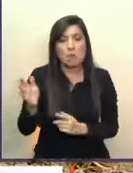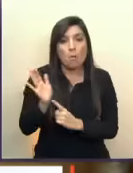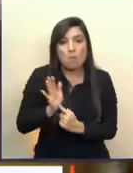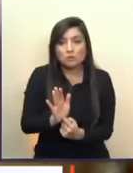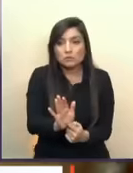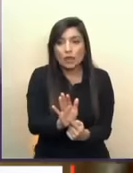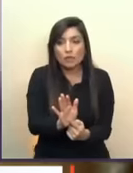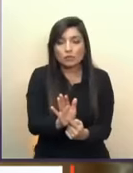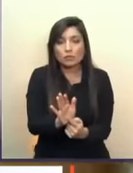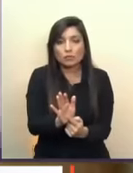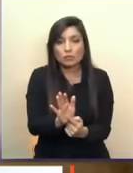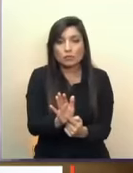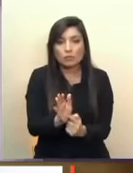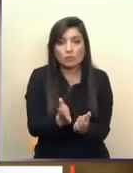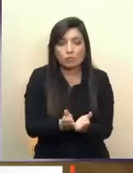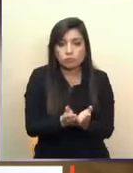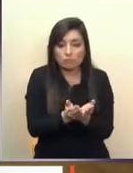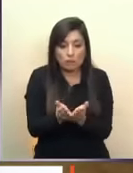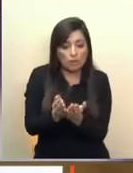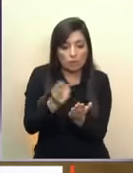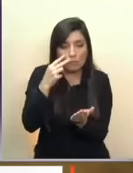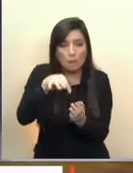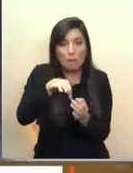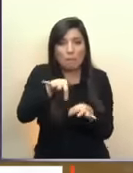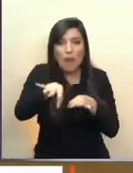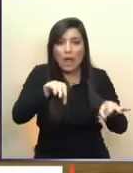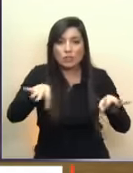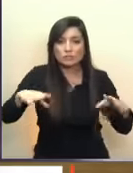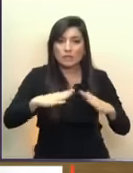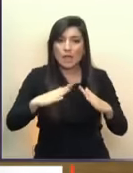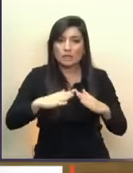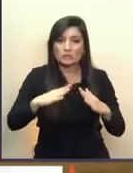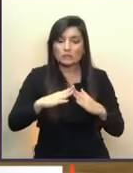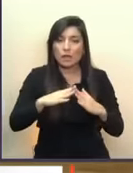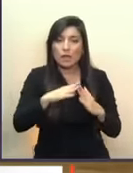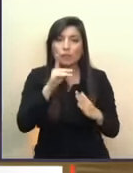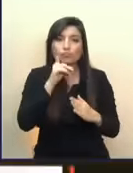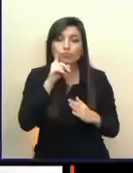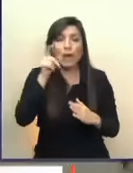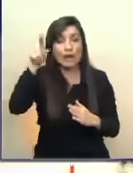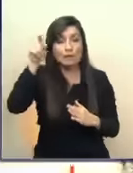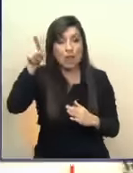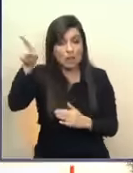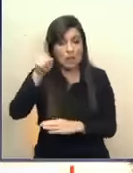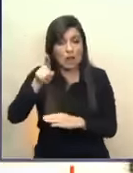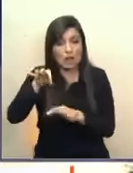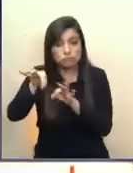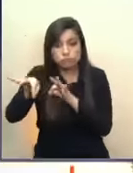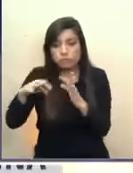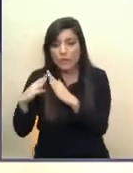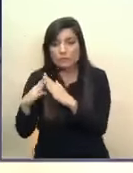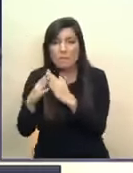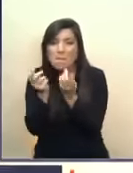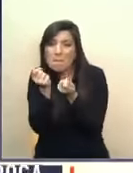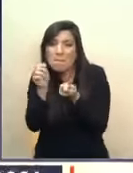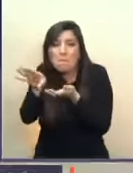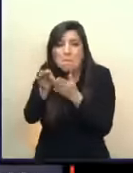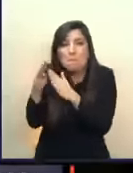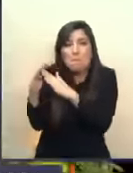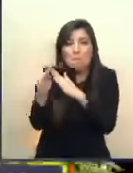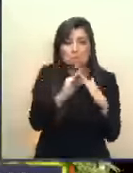embarcación unos planos de la casa que tenía Hitler en Alemania, muy parecidas, idénticos